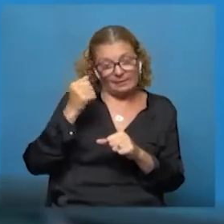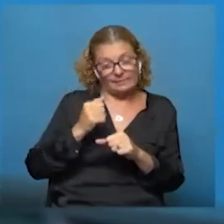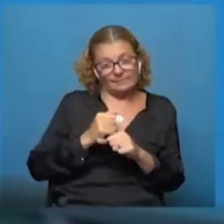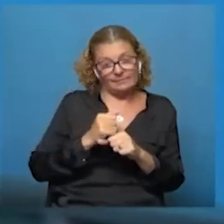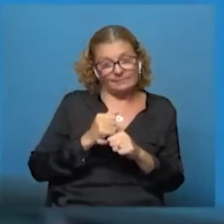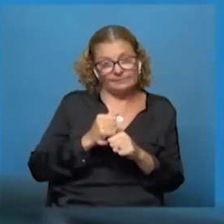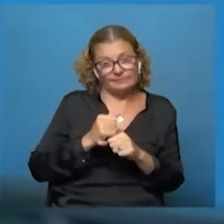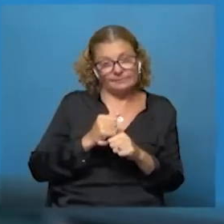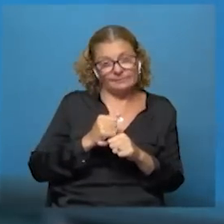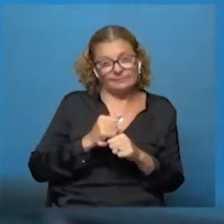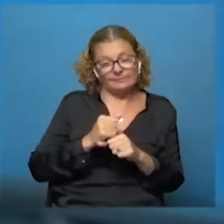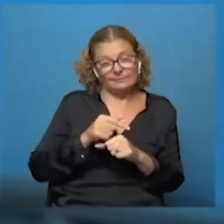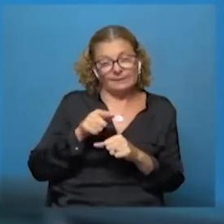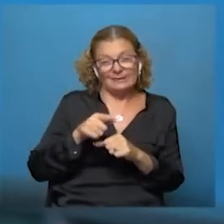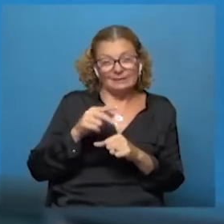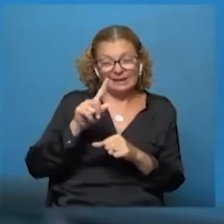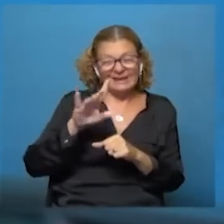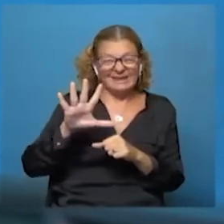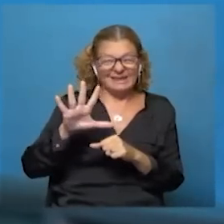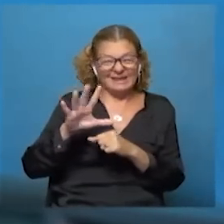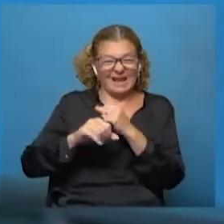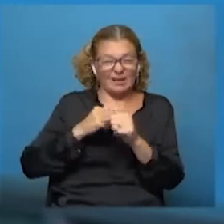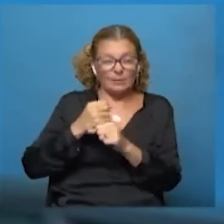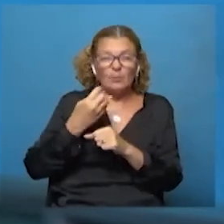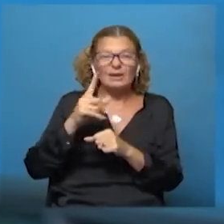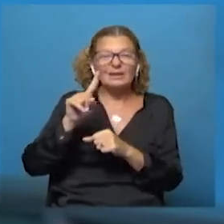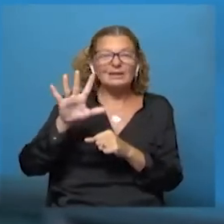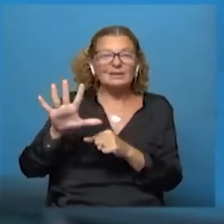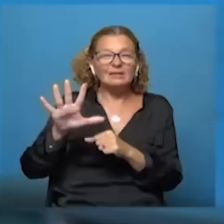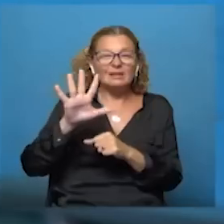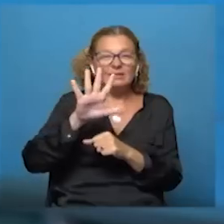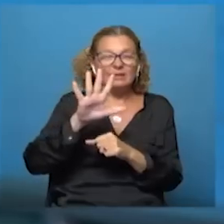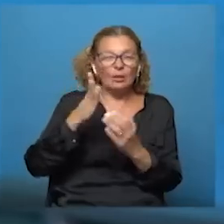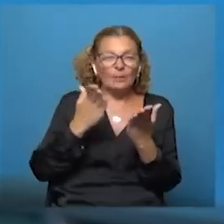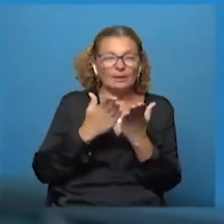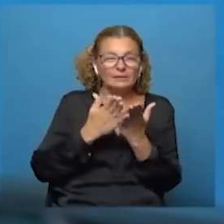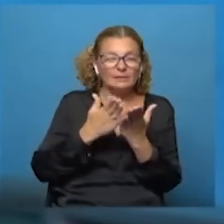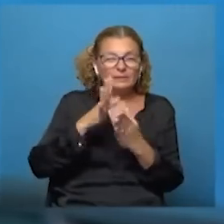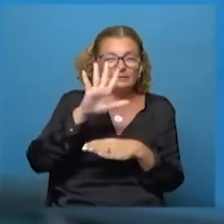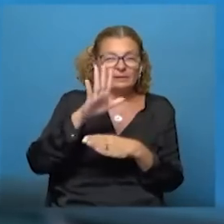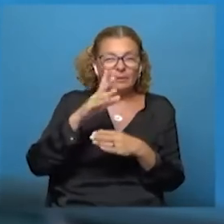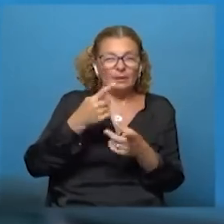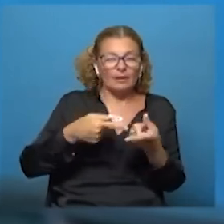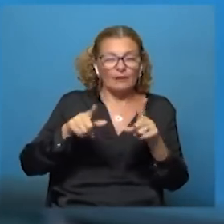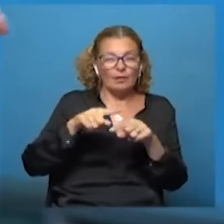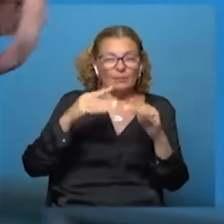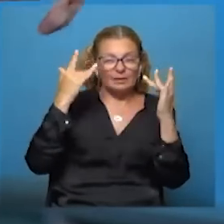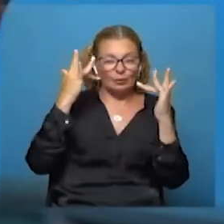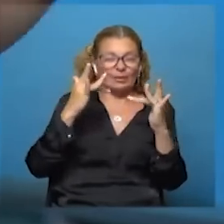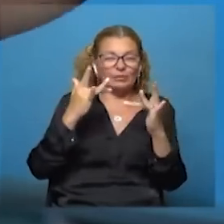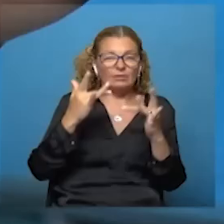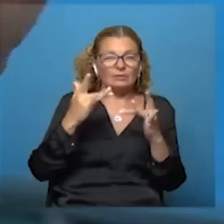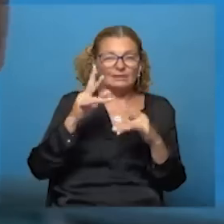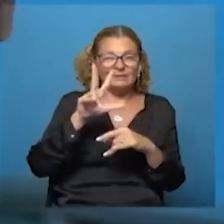Ah le ponemos 15 a este delito Y por qué 15 5 para que estudie cinco para que se rehabiliten educación y